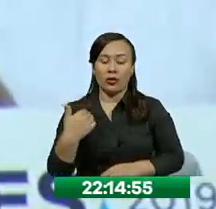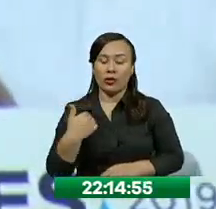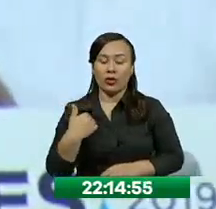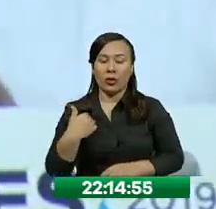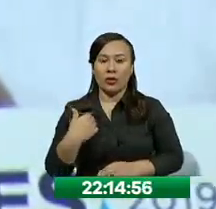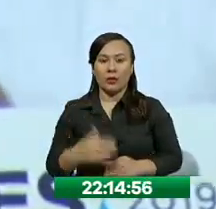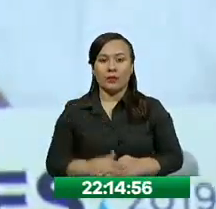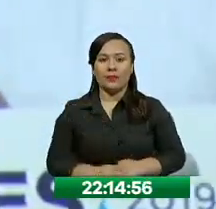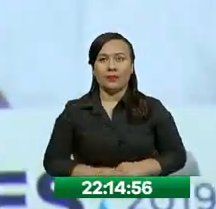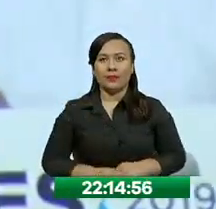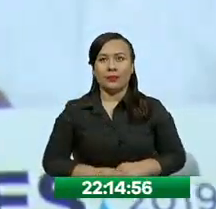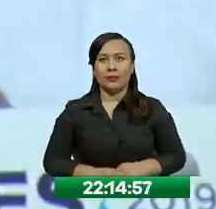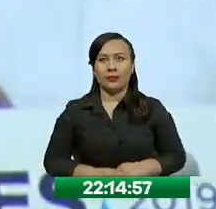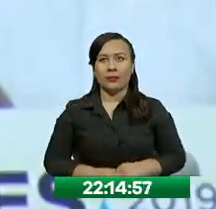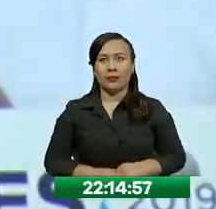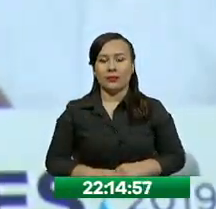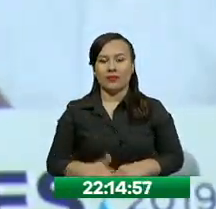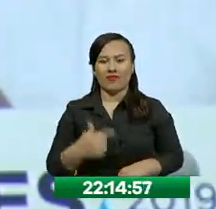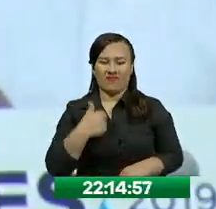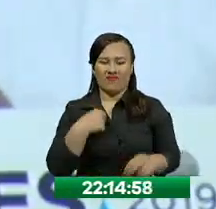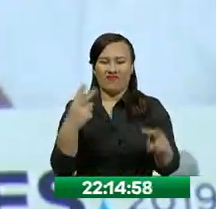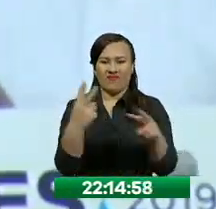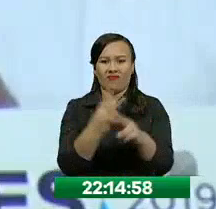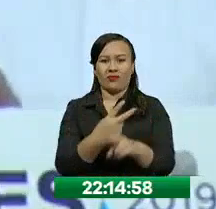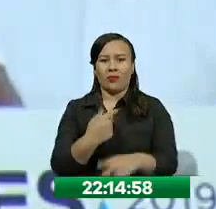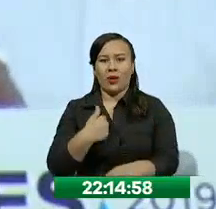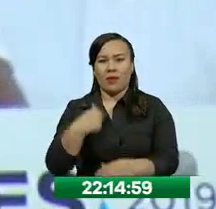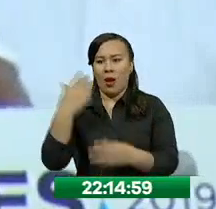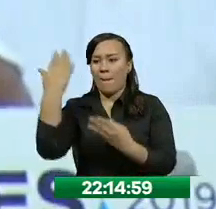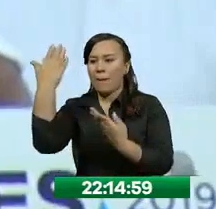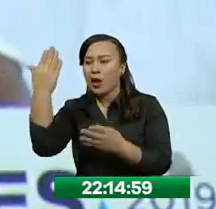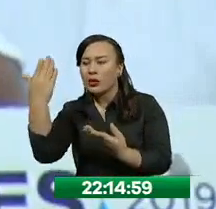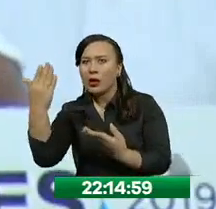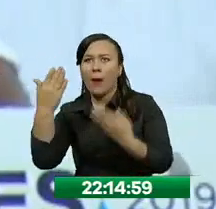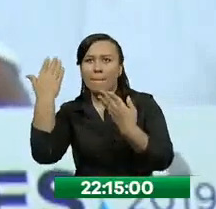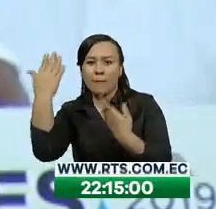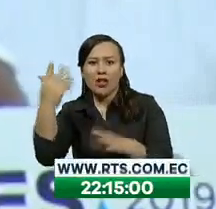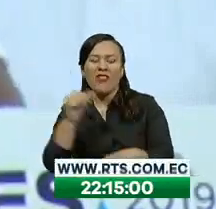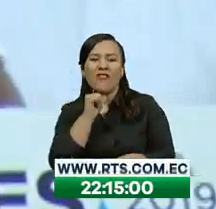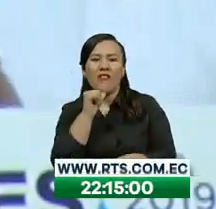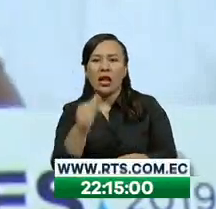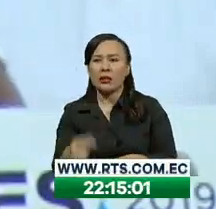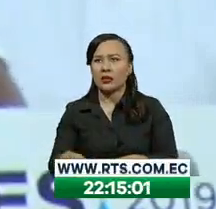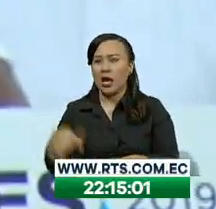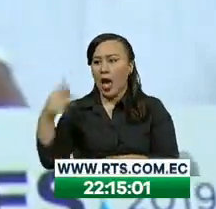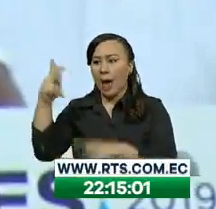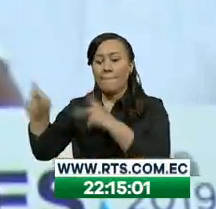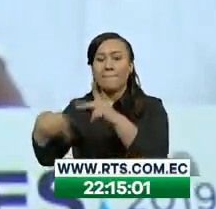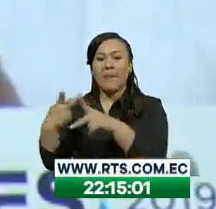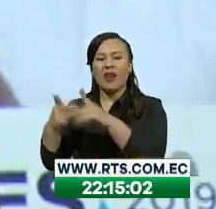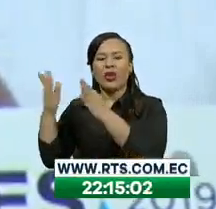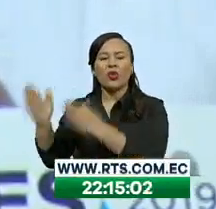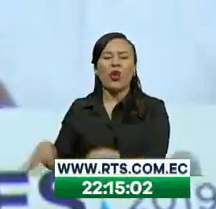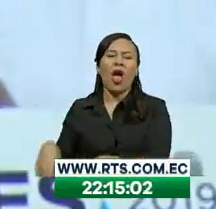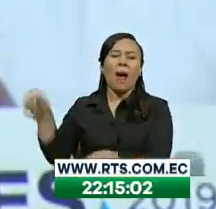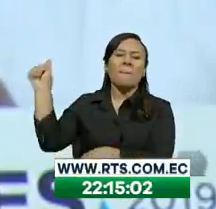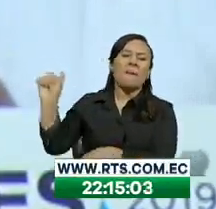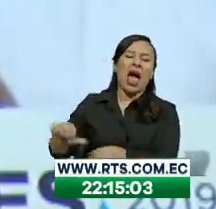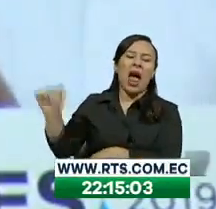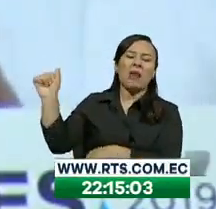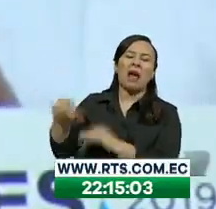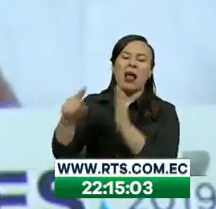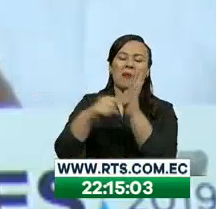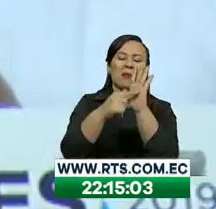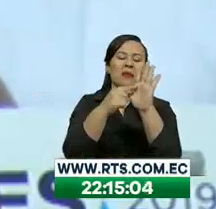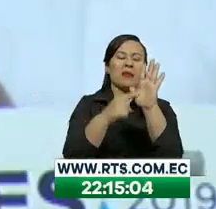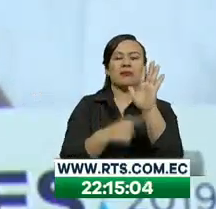pequeñez ni la bajeza de dedicar mi campaña a las falencias de la actual prefectura, que se pueden encontrar en